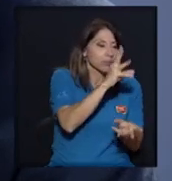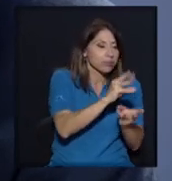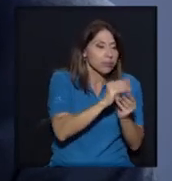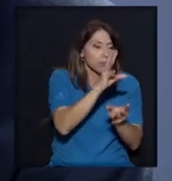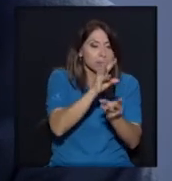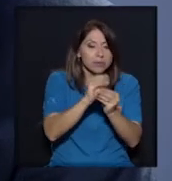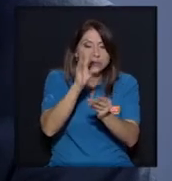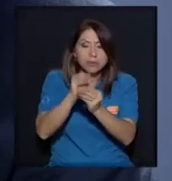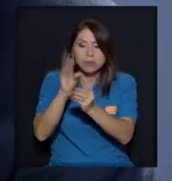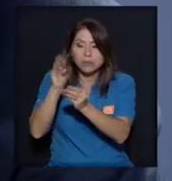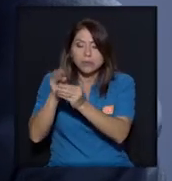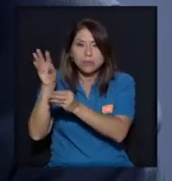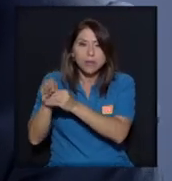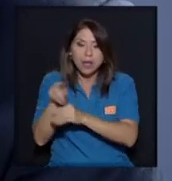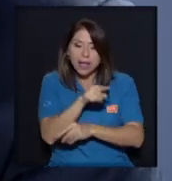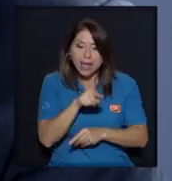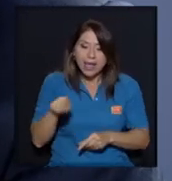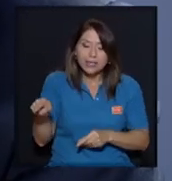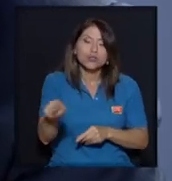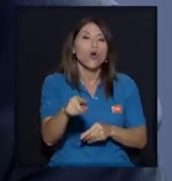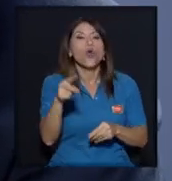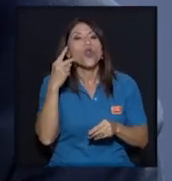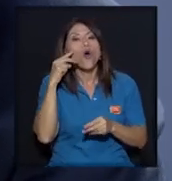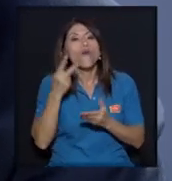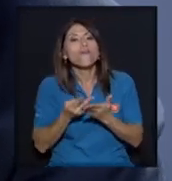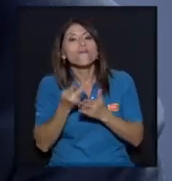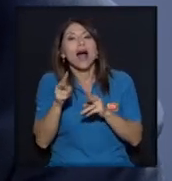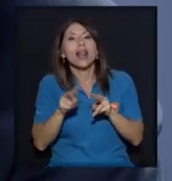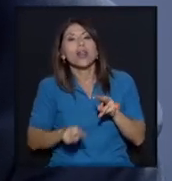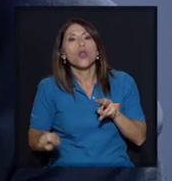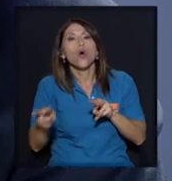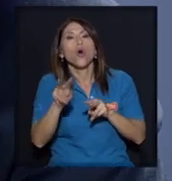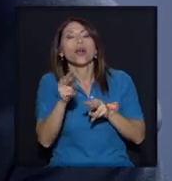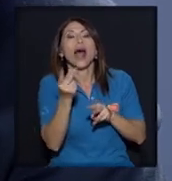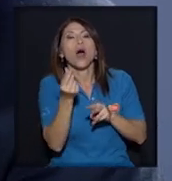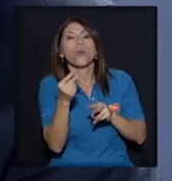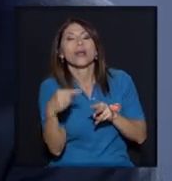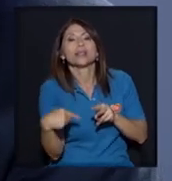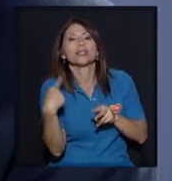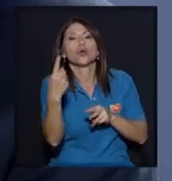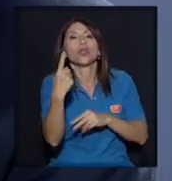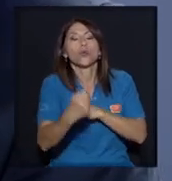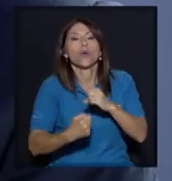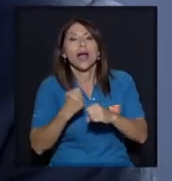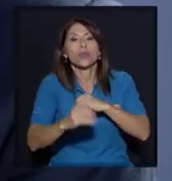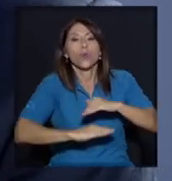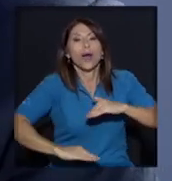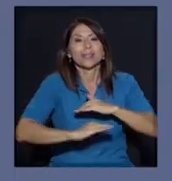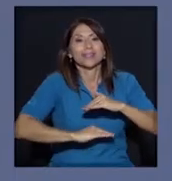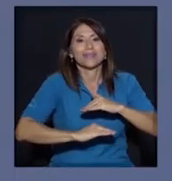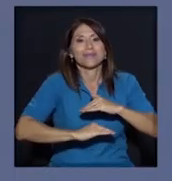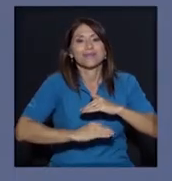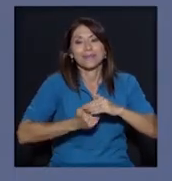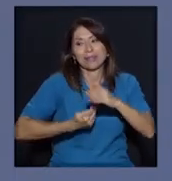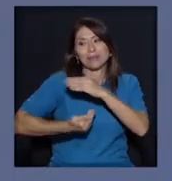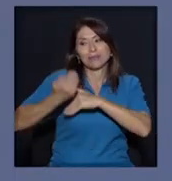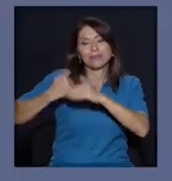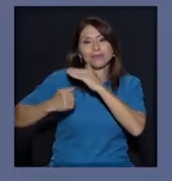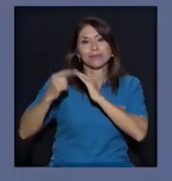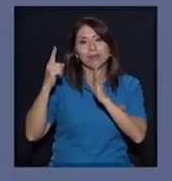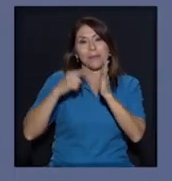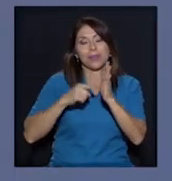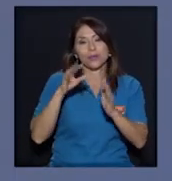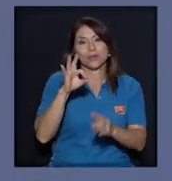base, que en las cuentas previas era el año 1991.